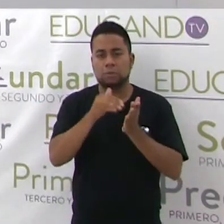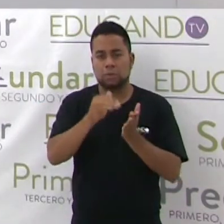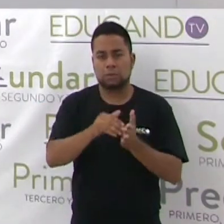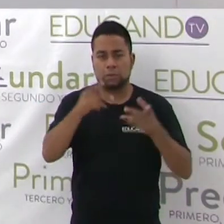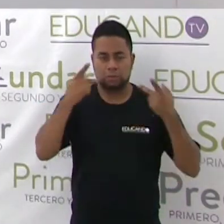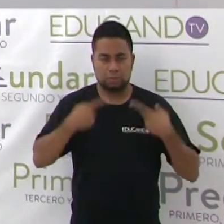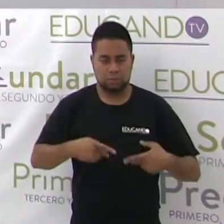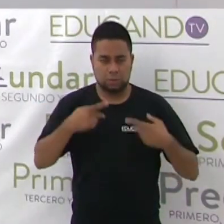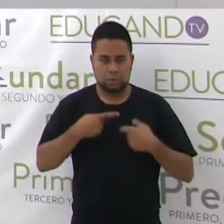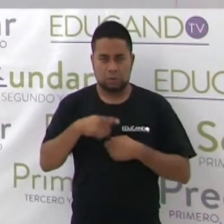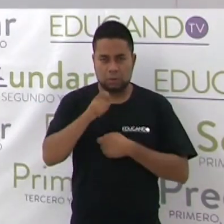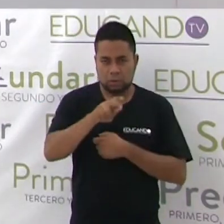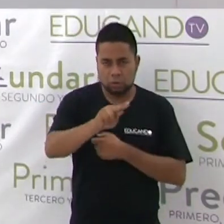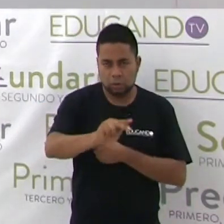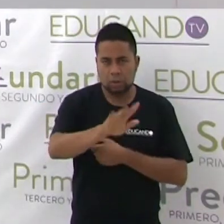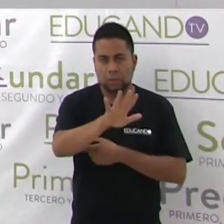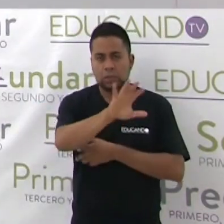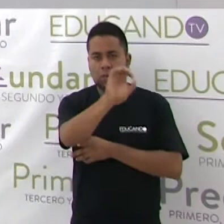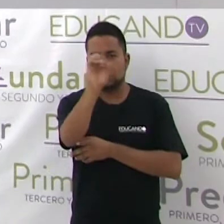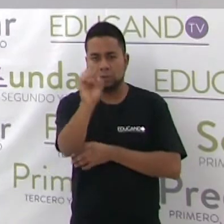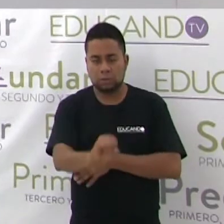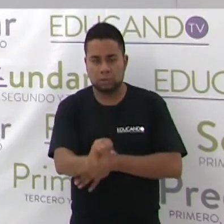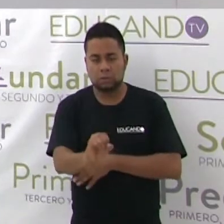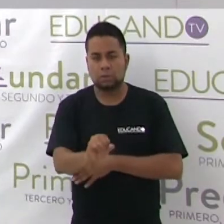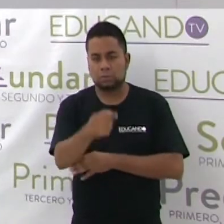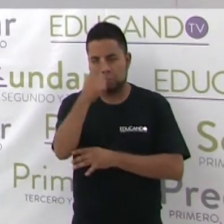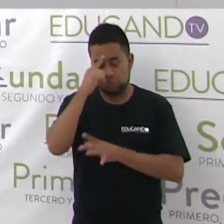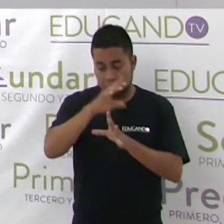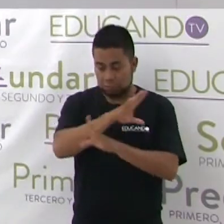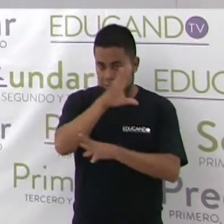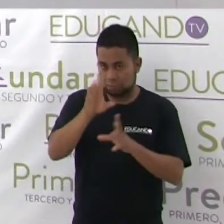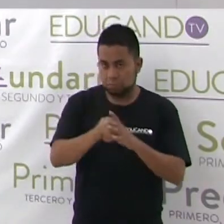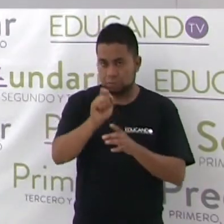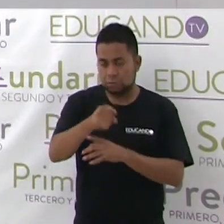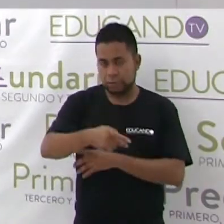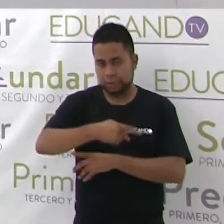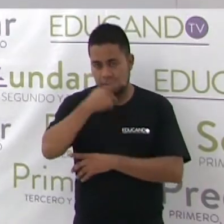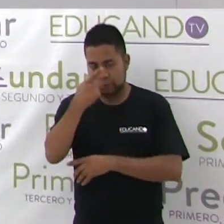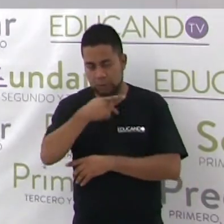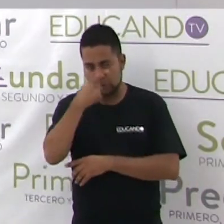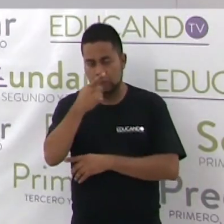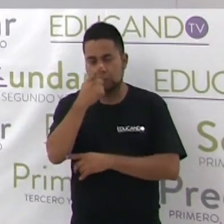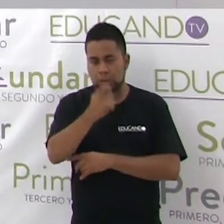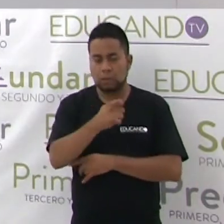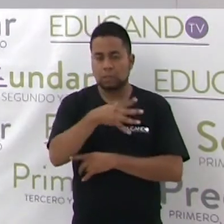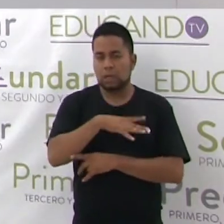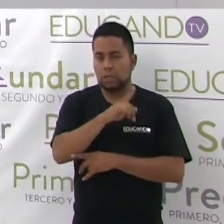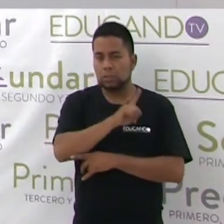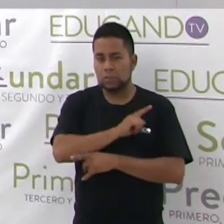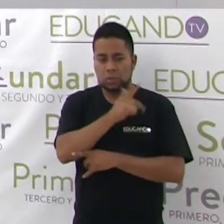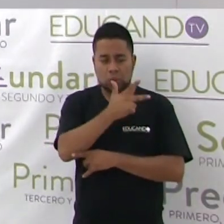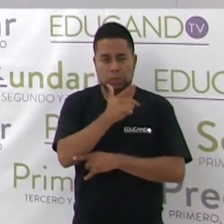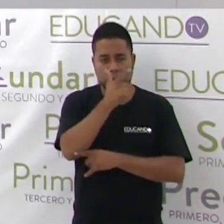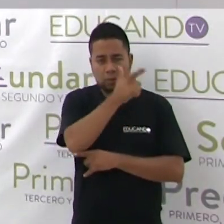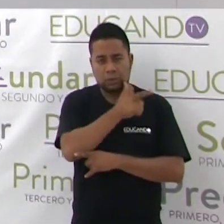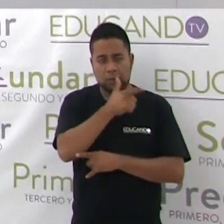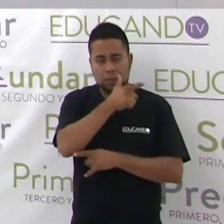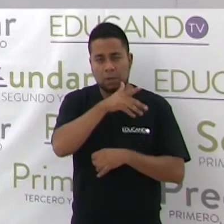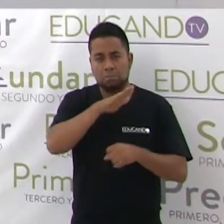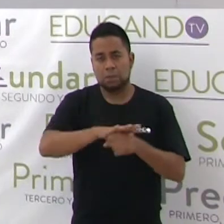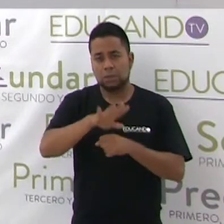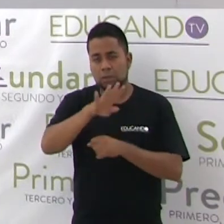de personas, 85% del total, hablan alguna de las tan solo 8 lenguas de más